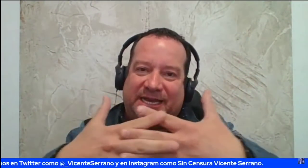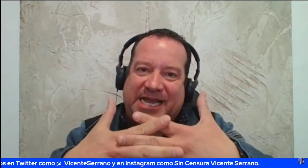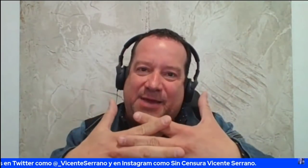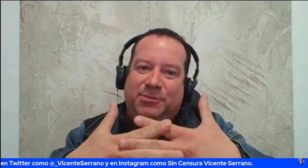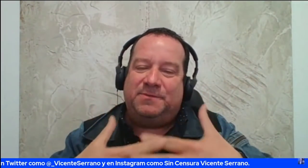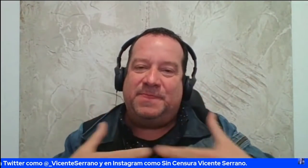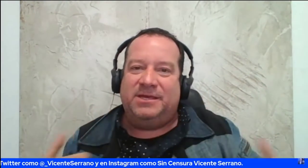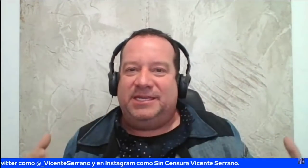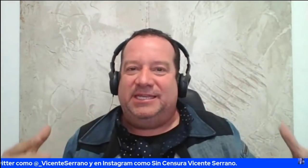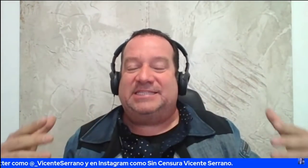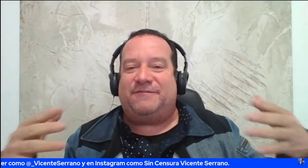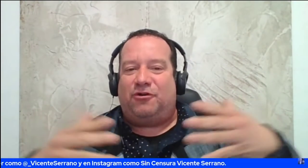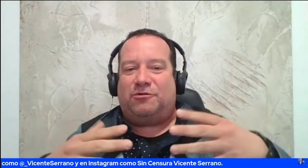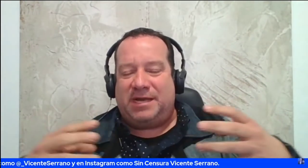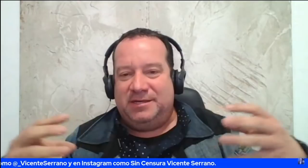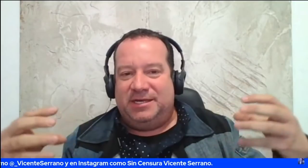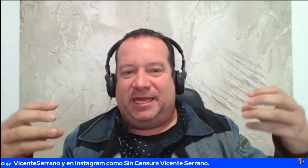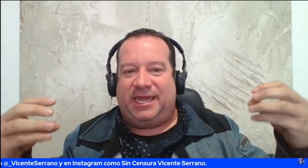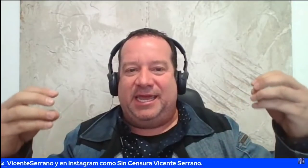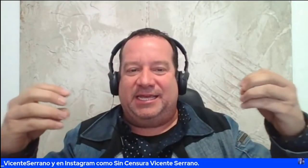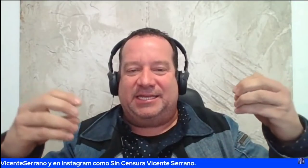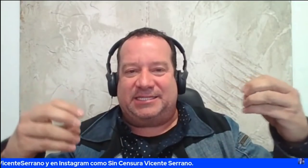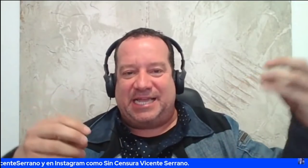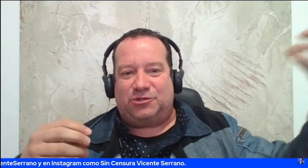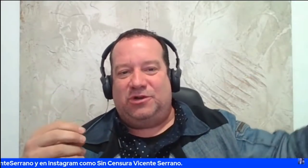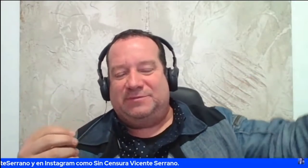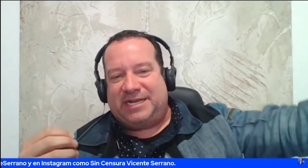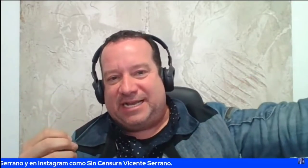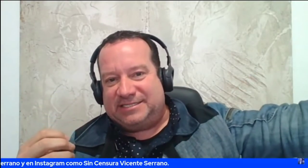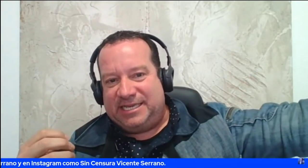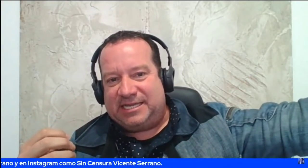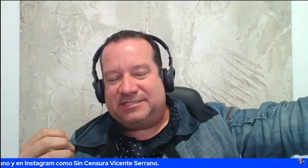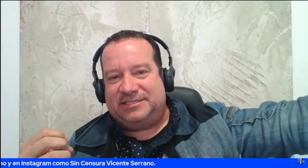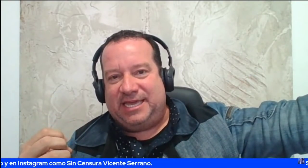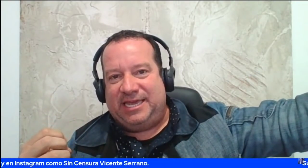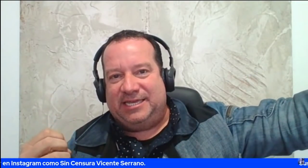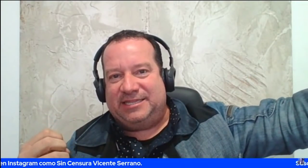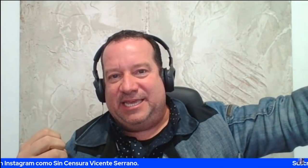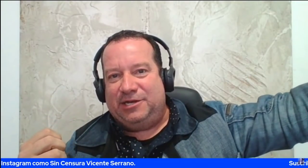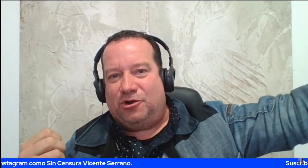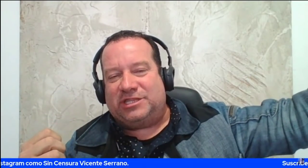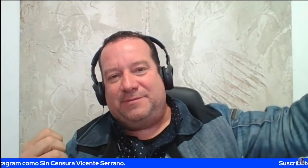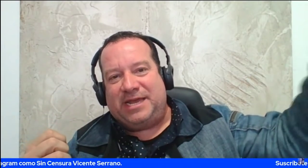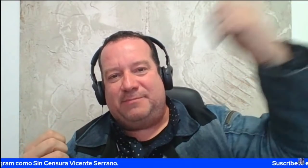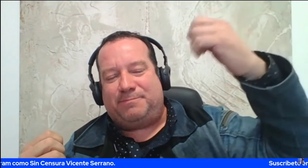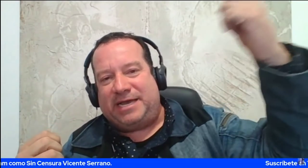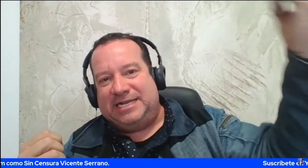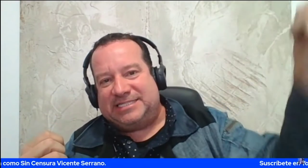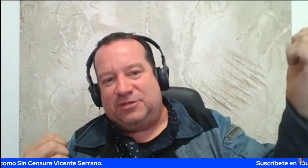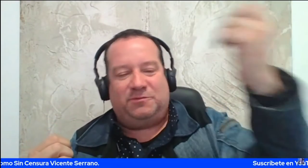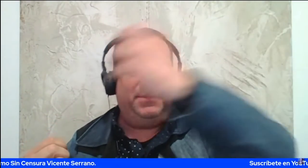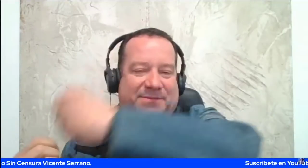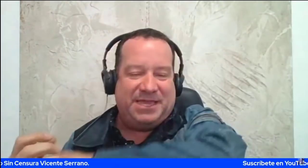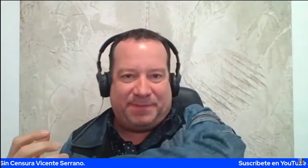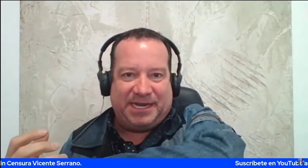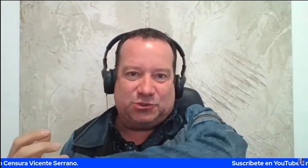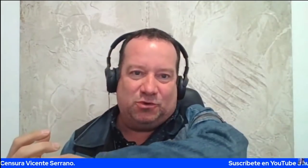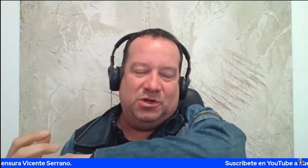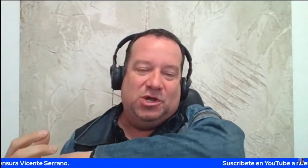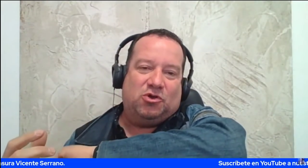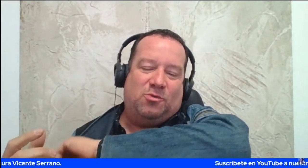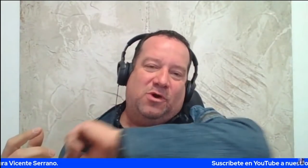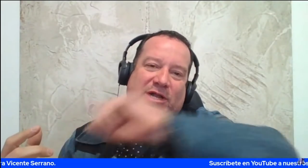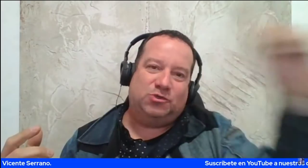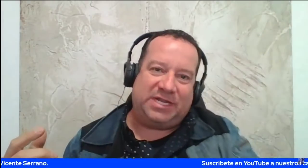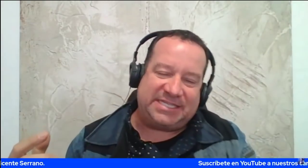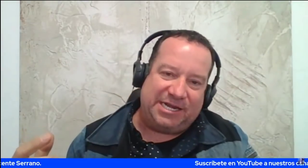un intercambio, y de esta forma que tanto las mercancías del norte vengan para el centro y vayan para el